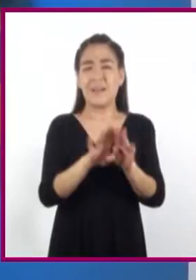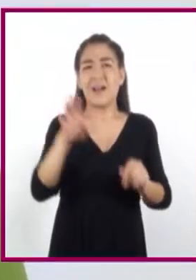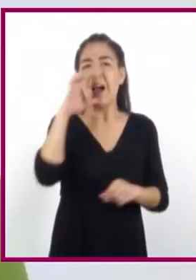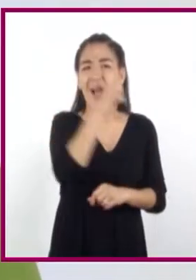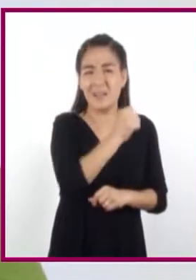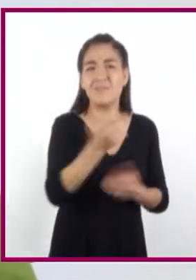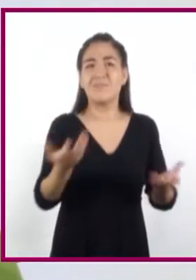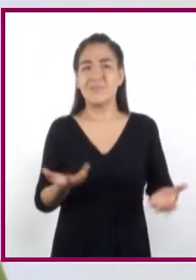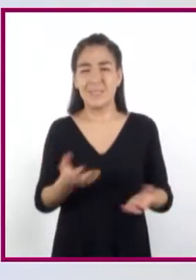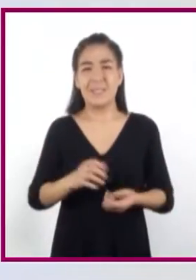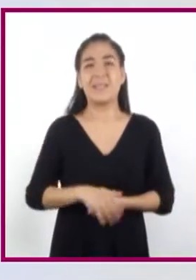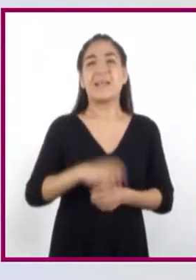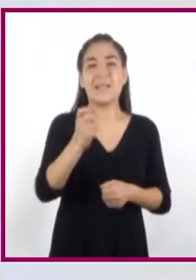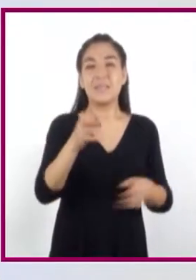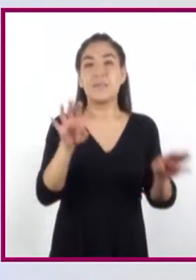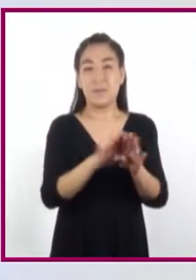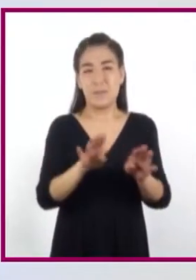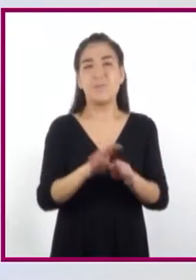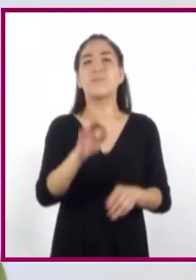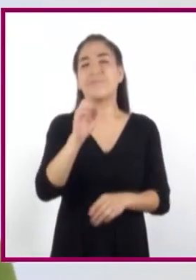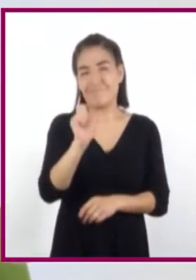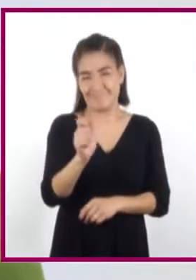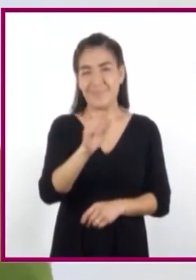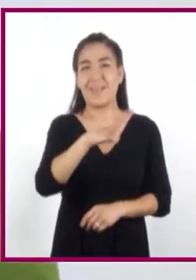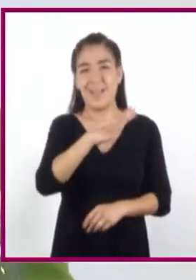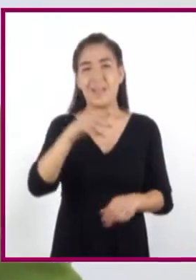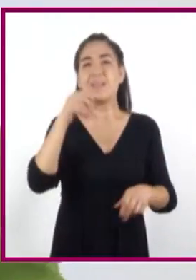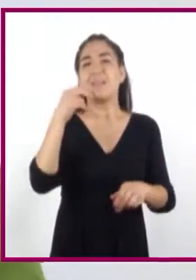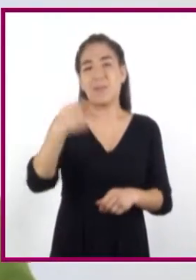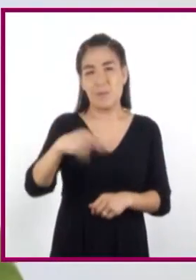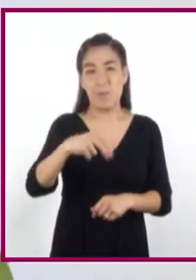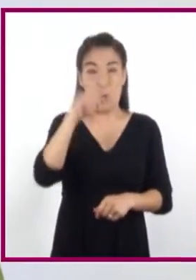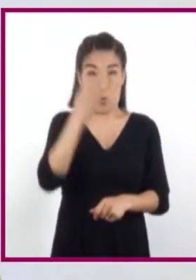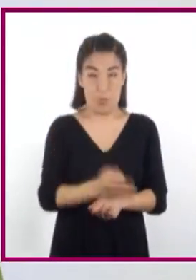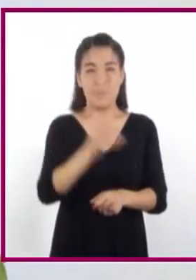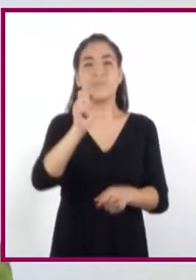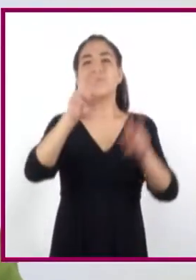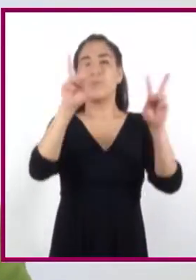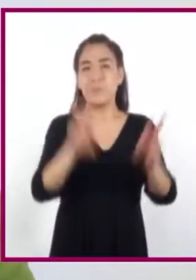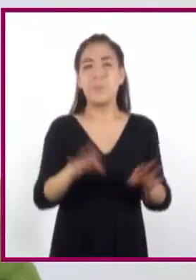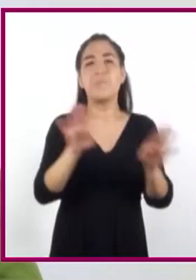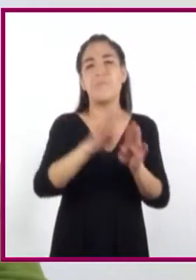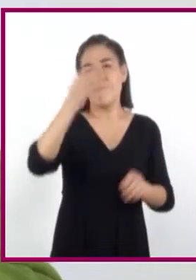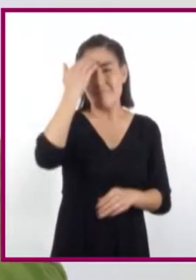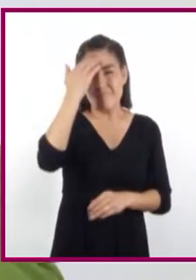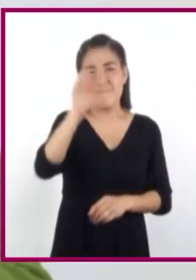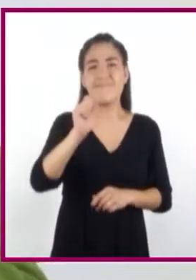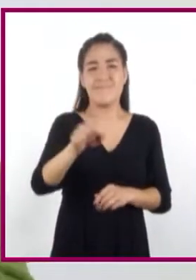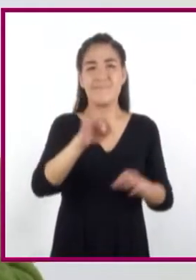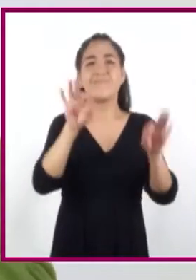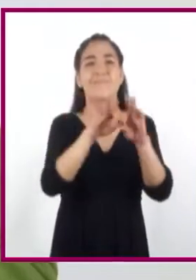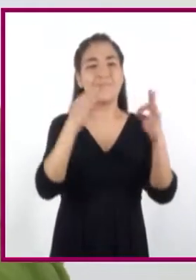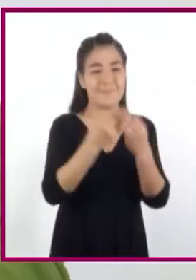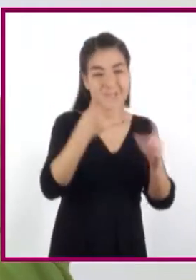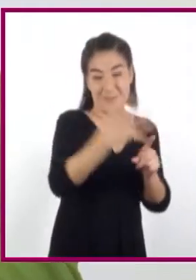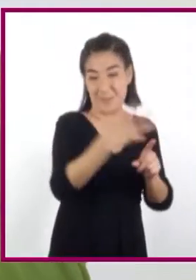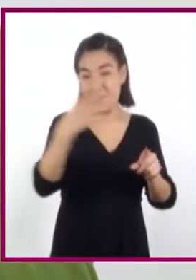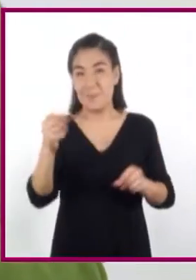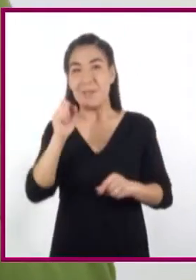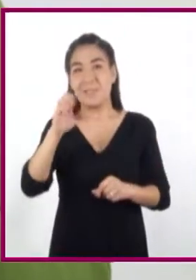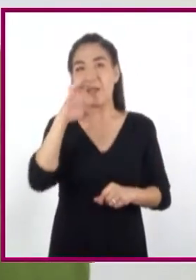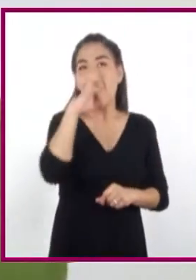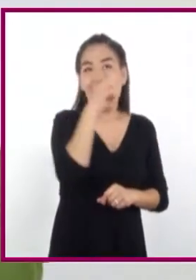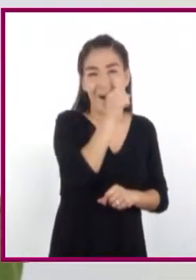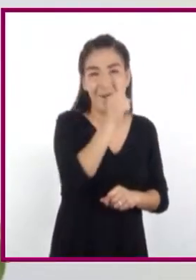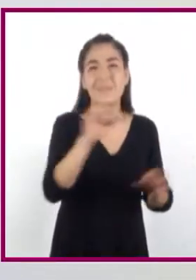nombre? Por supuesto. De hecho, ese es nuestro tema de hoy. Para conocer la forma en la que se transmite el calor, es